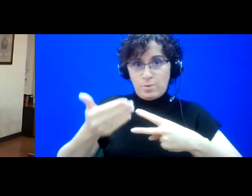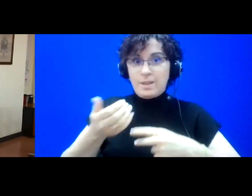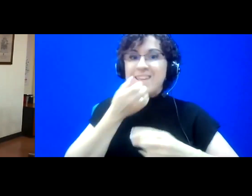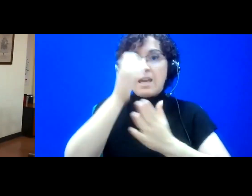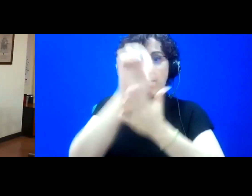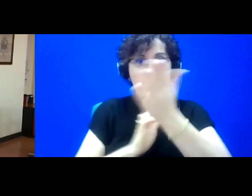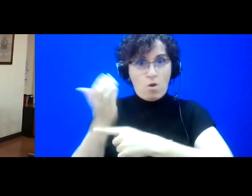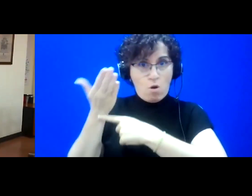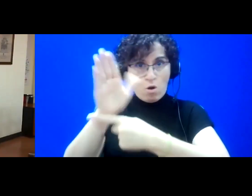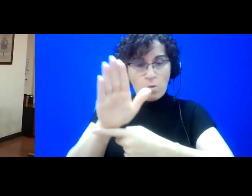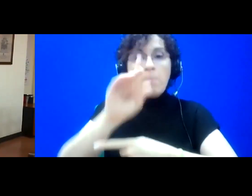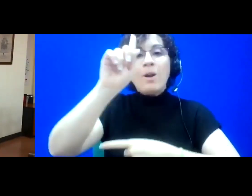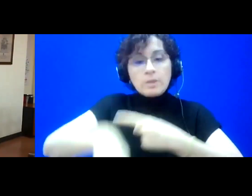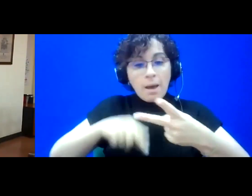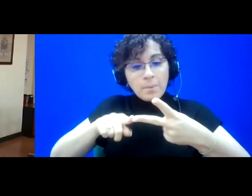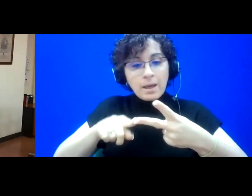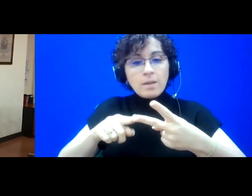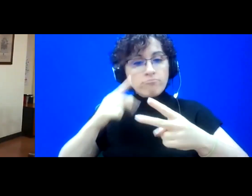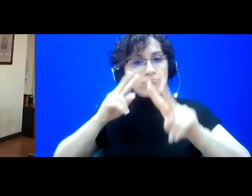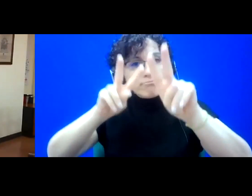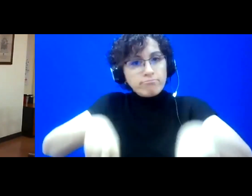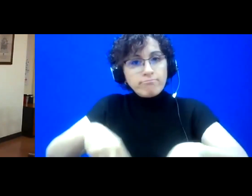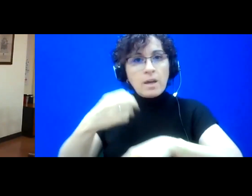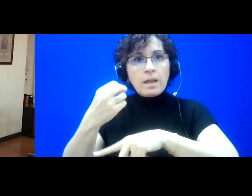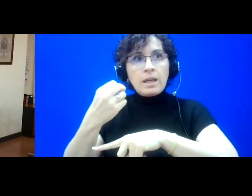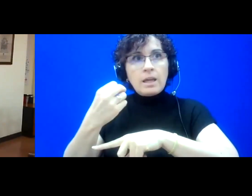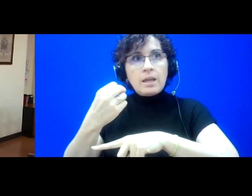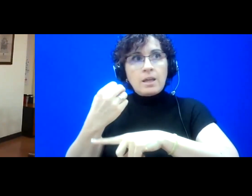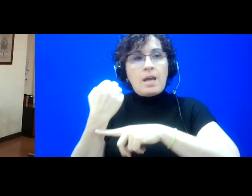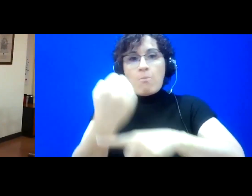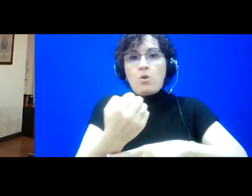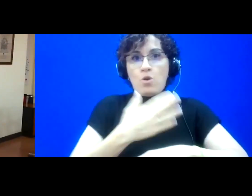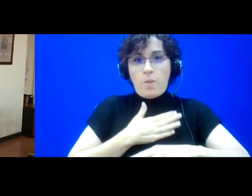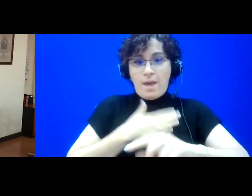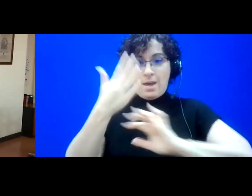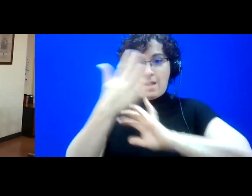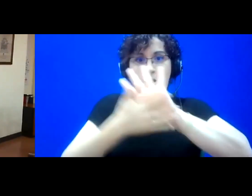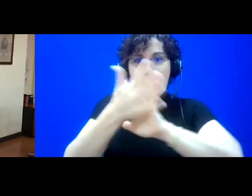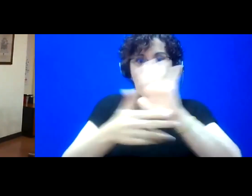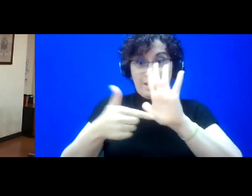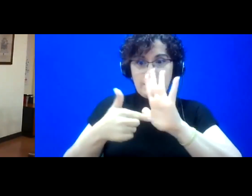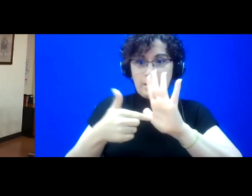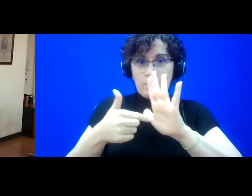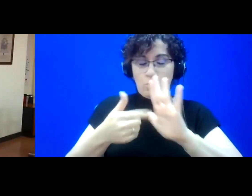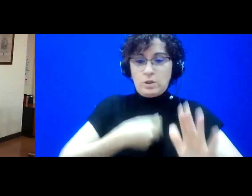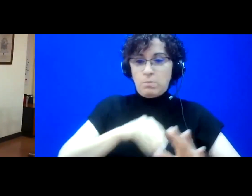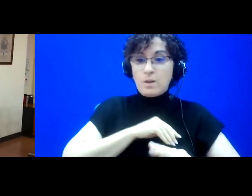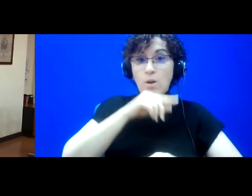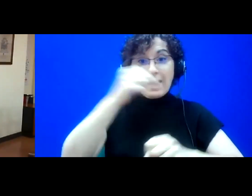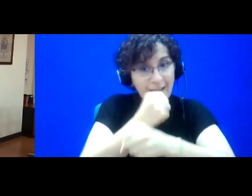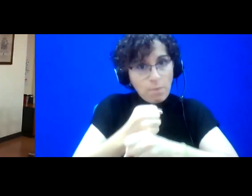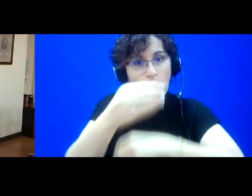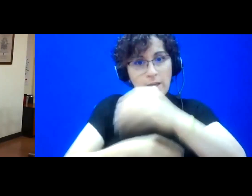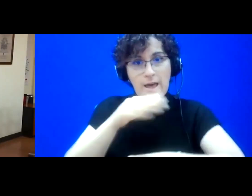y reconocimiento a la labor por la lengua de signos española que ya lleva realizando 10 años el CENELSE,